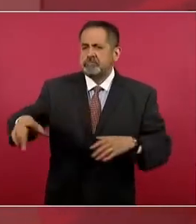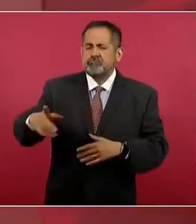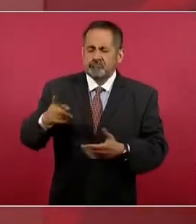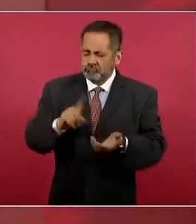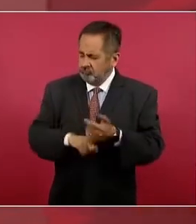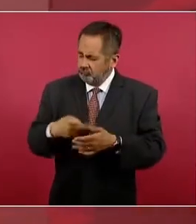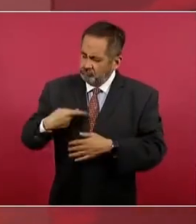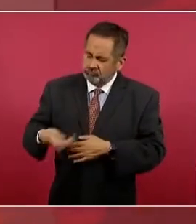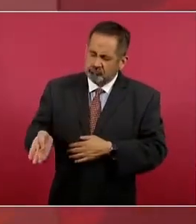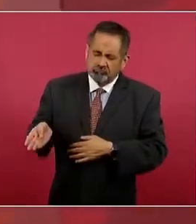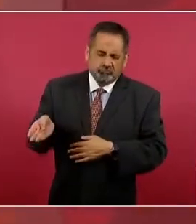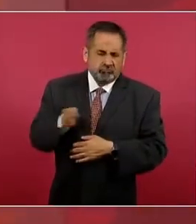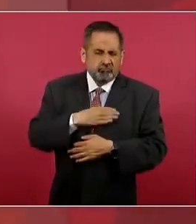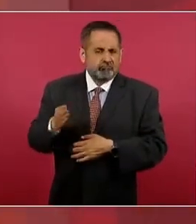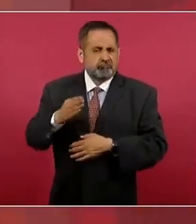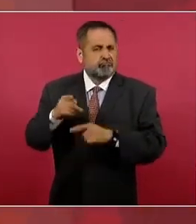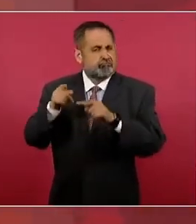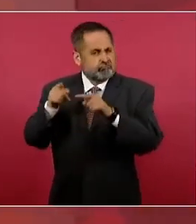El pueblo